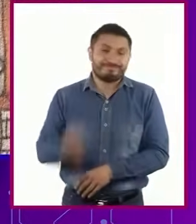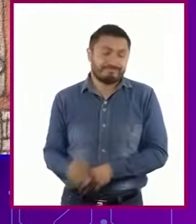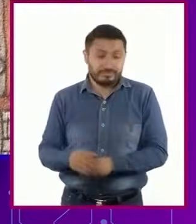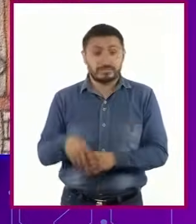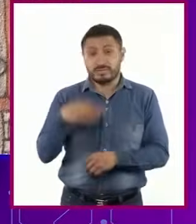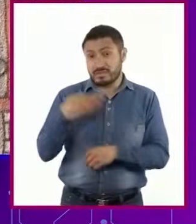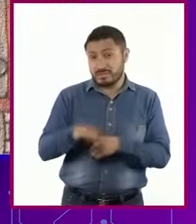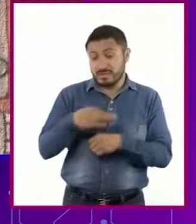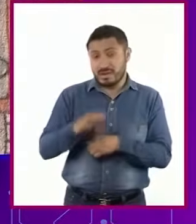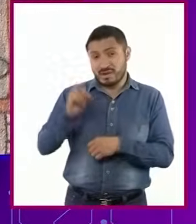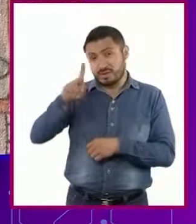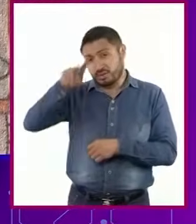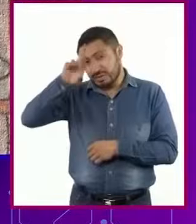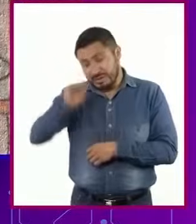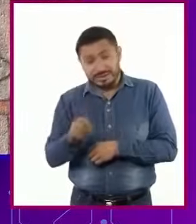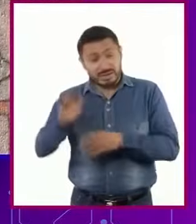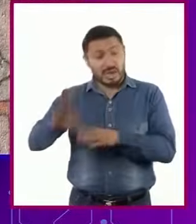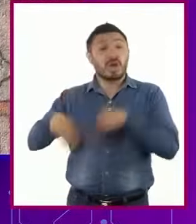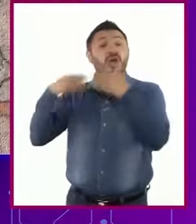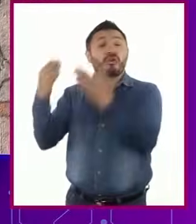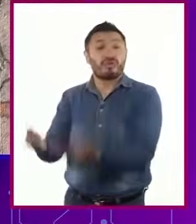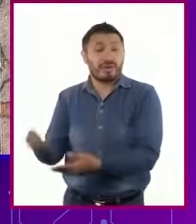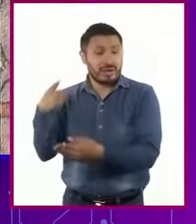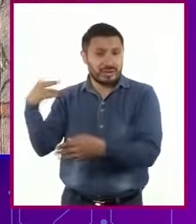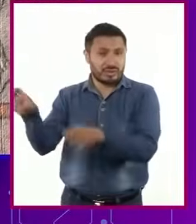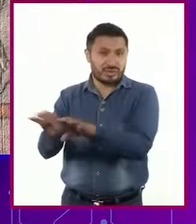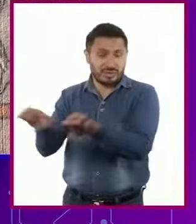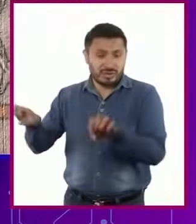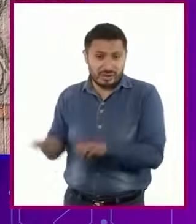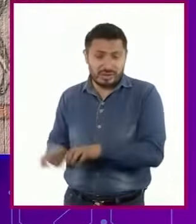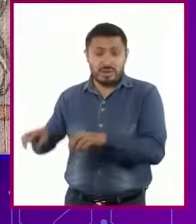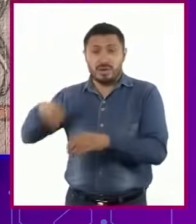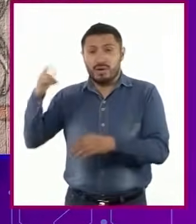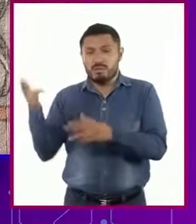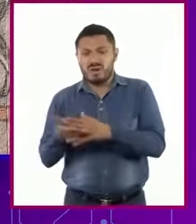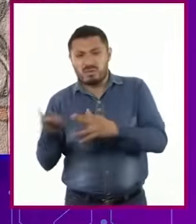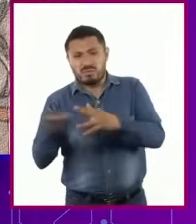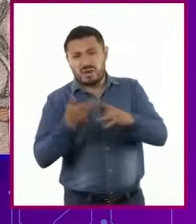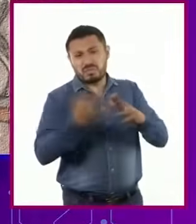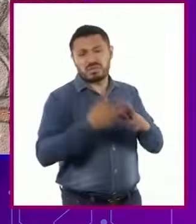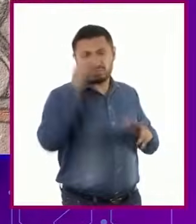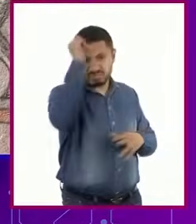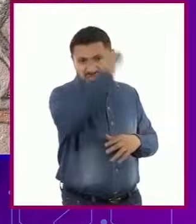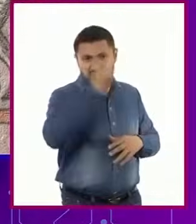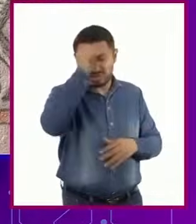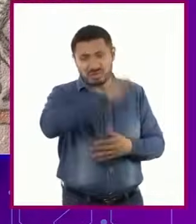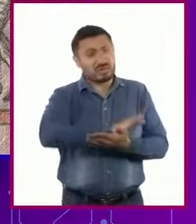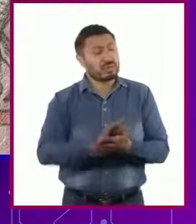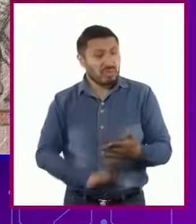estaba fuera de Tenochtitlan, sus hombres asesinaron a sacerdotes,